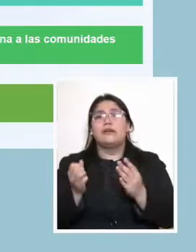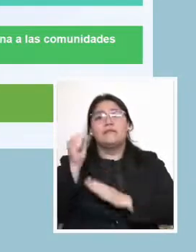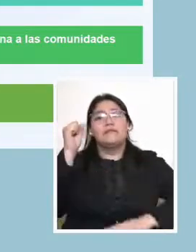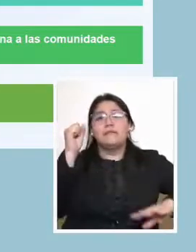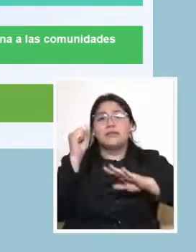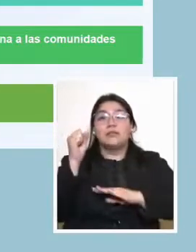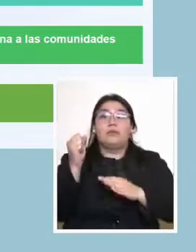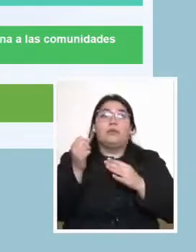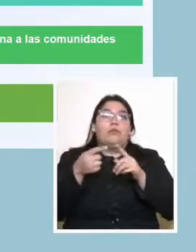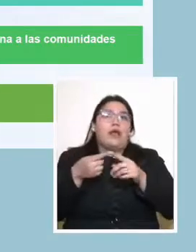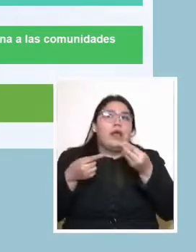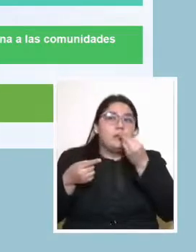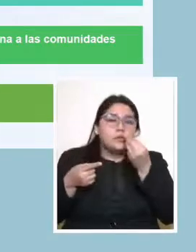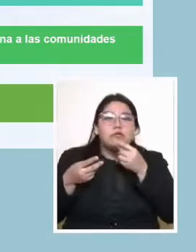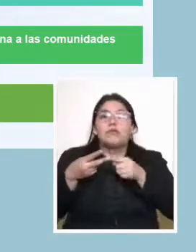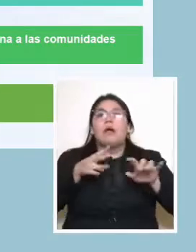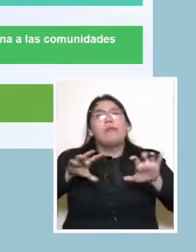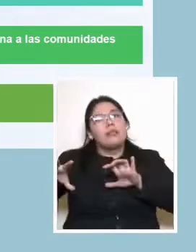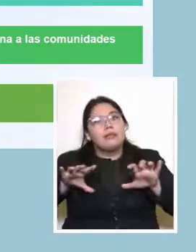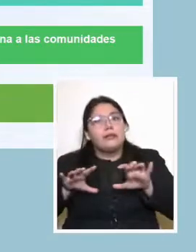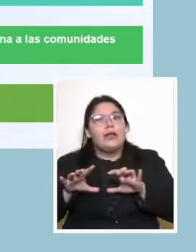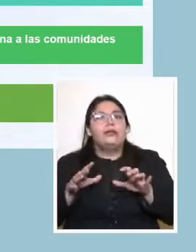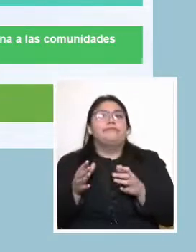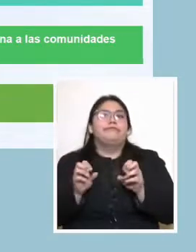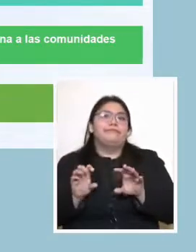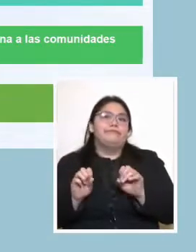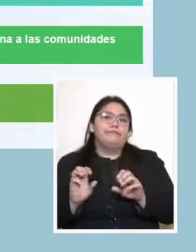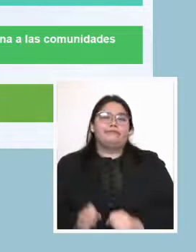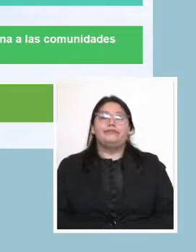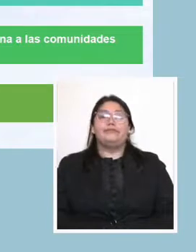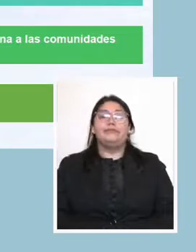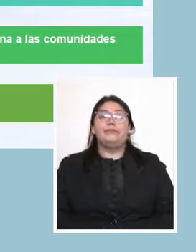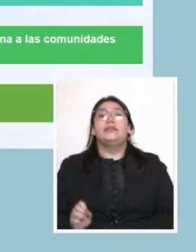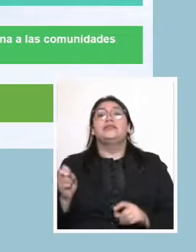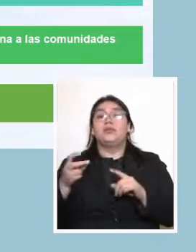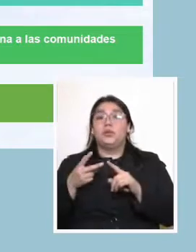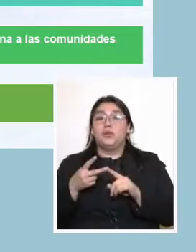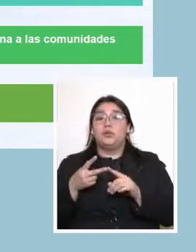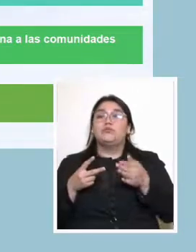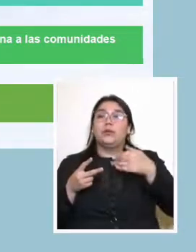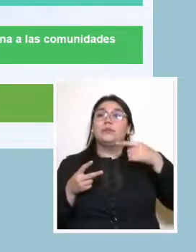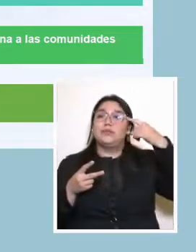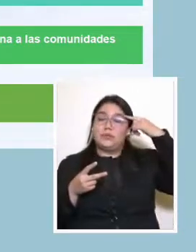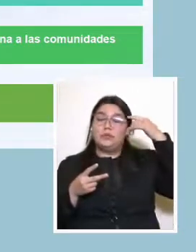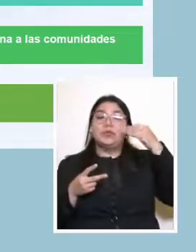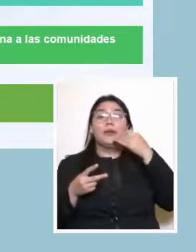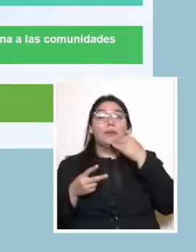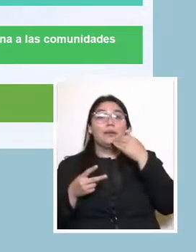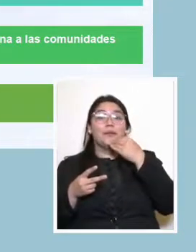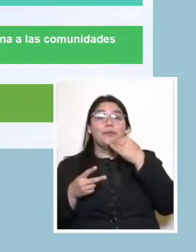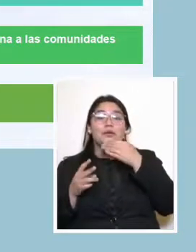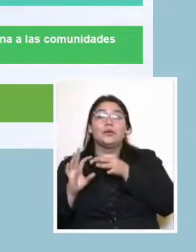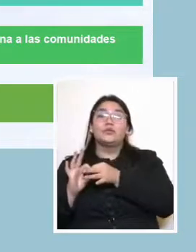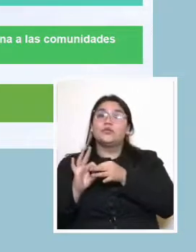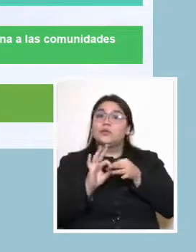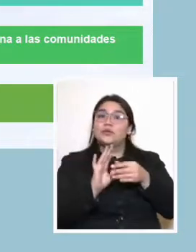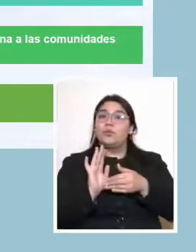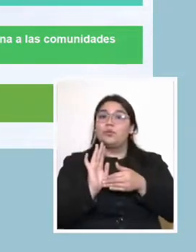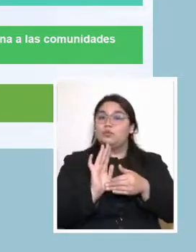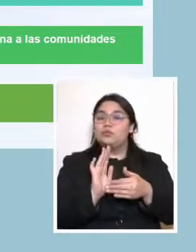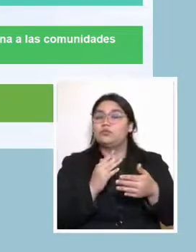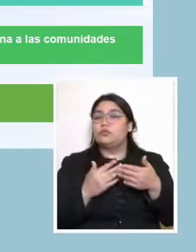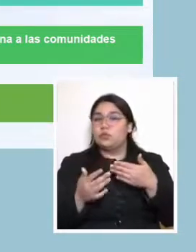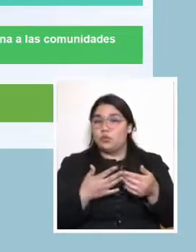o los materiales educativos. El segundo elemento que nosotros creemos como consecuencia que se visibiliza más en el